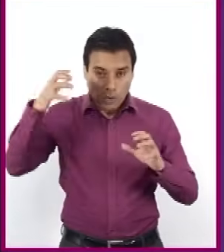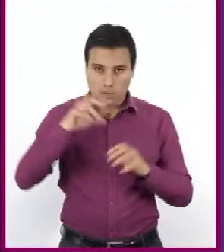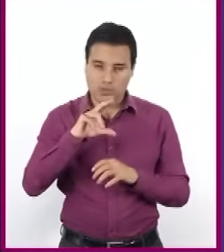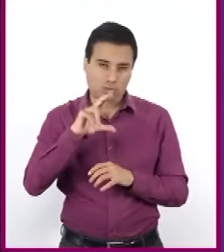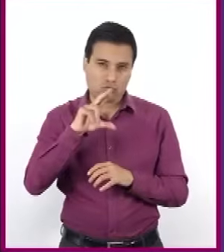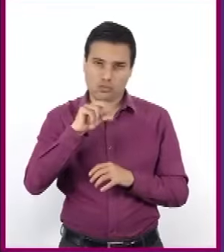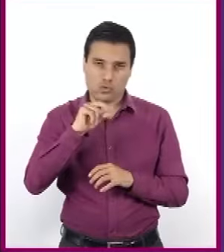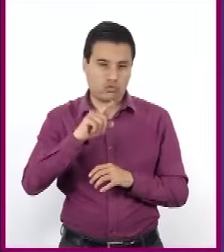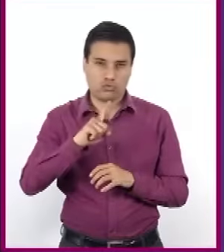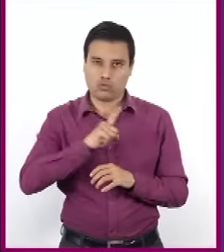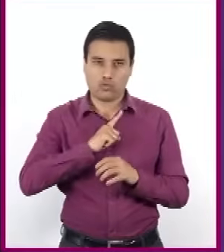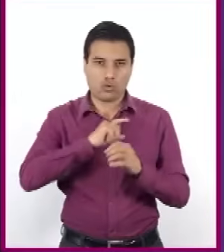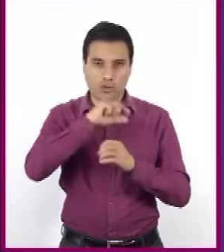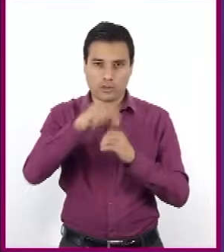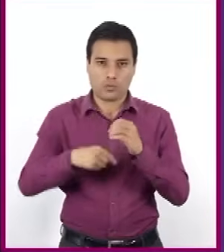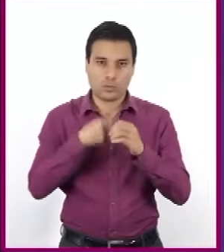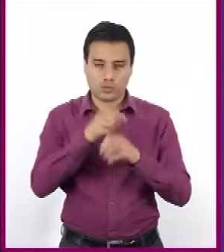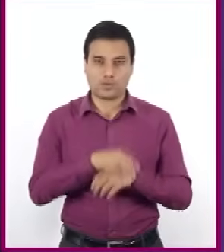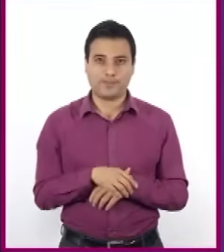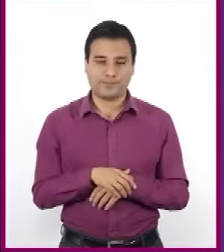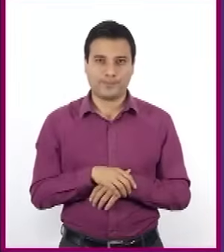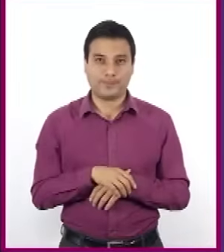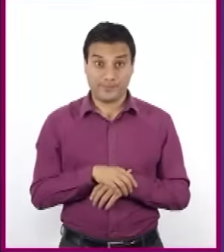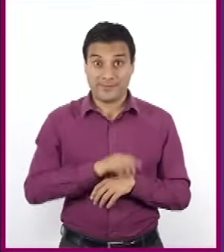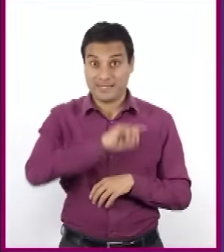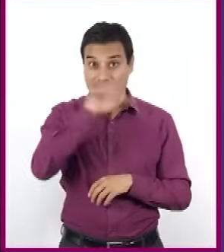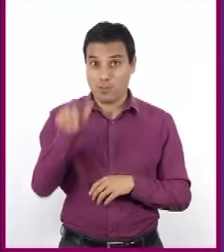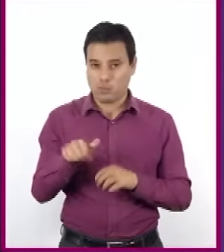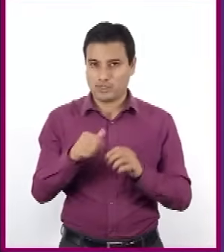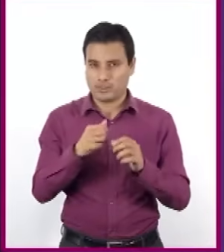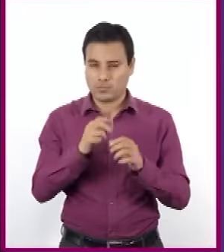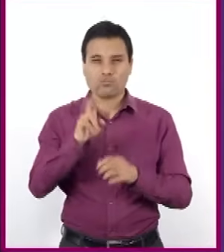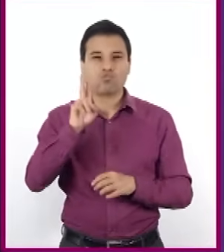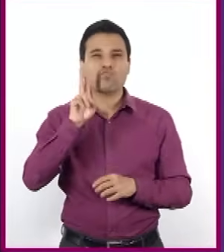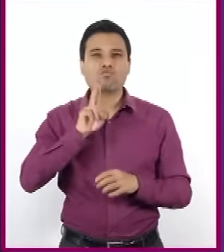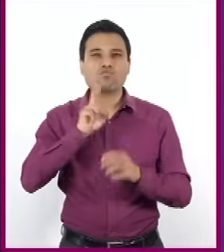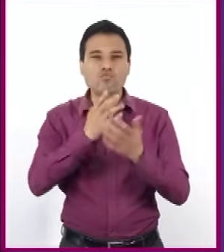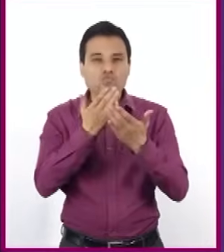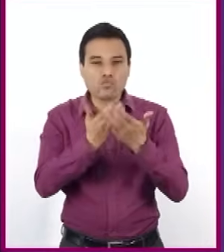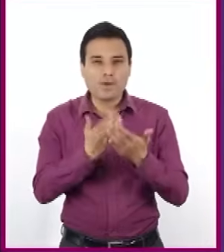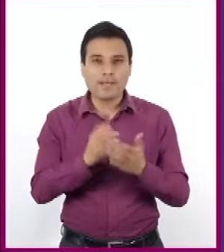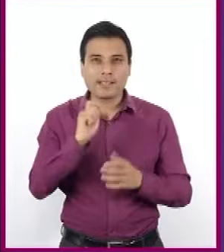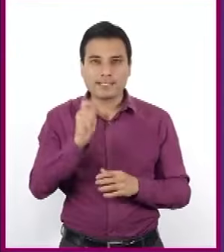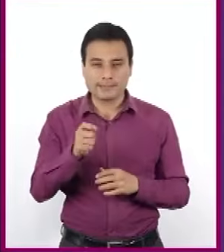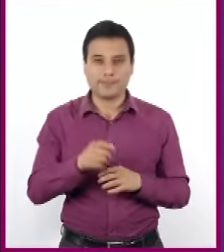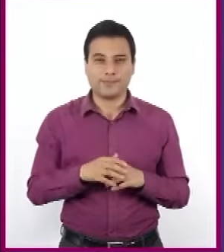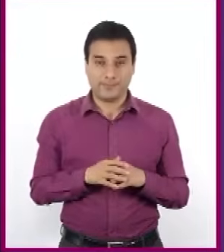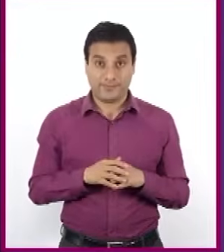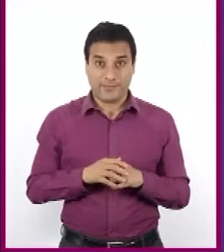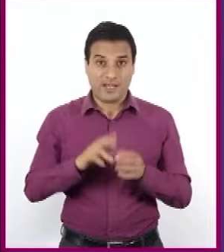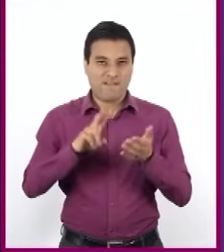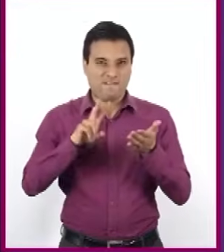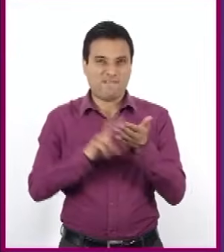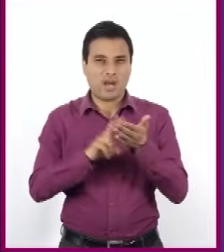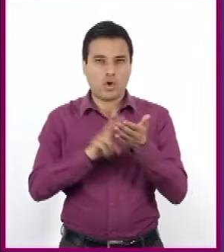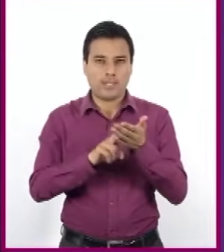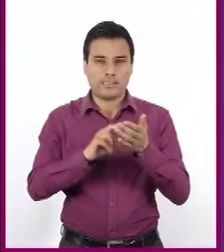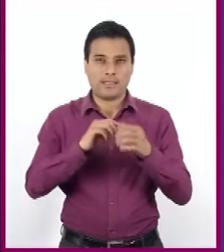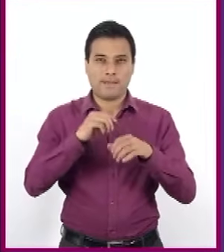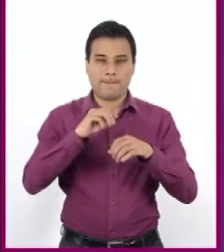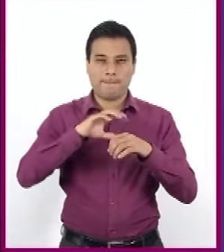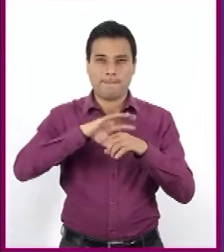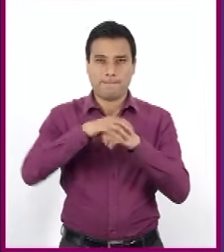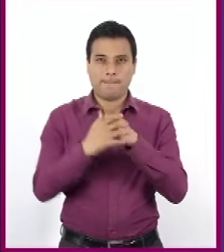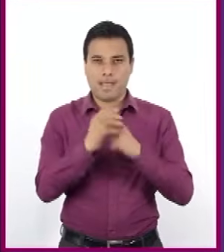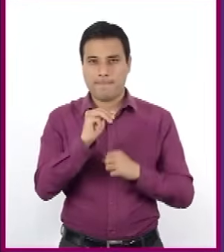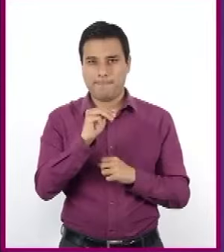diatómicas. Así, demostró que algunos de los valores de las masas atómicas propuestos por Dalton eran